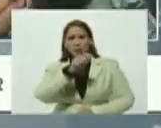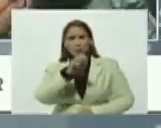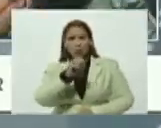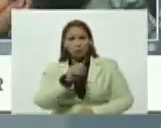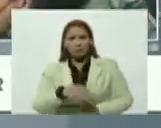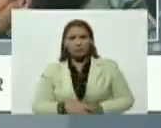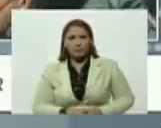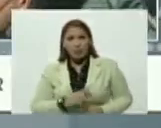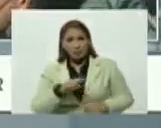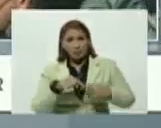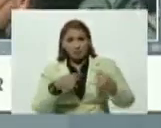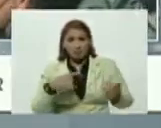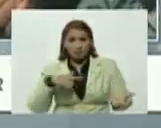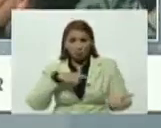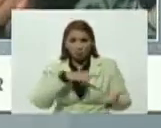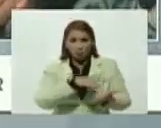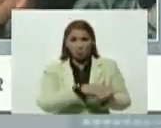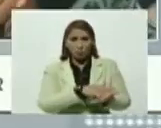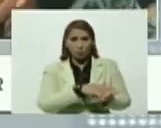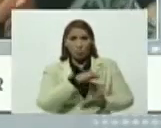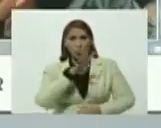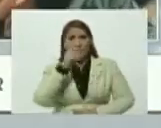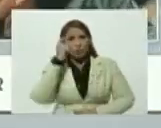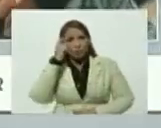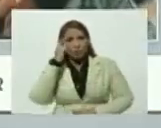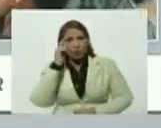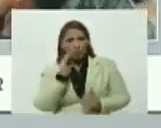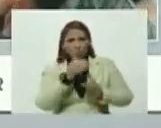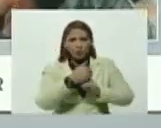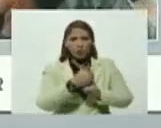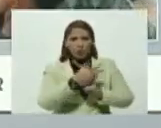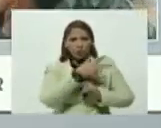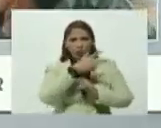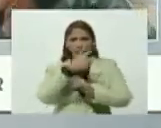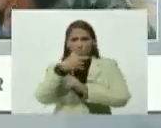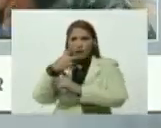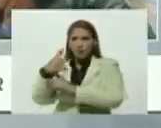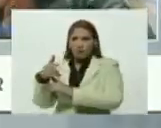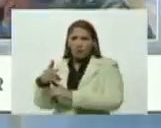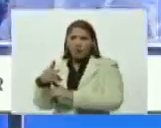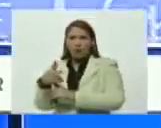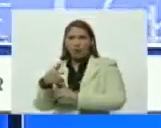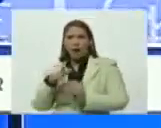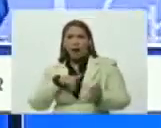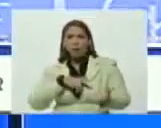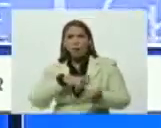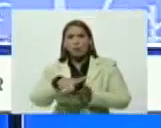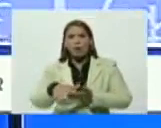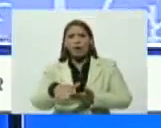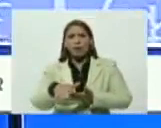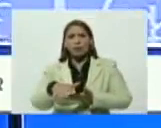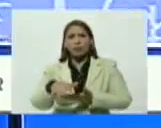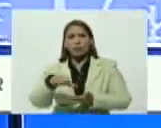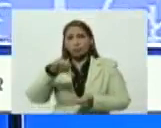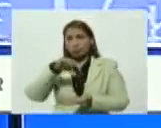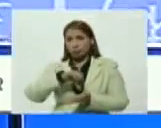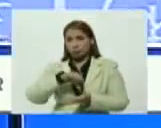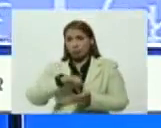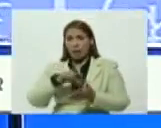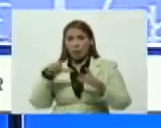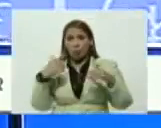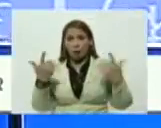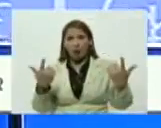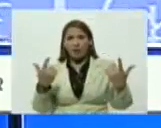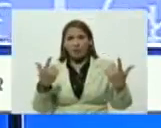Luego regresó a los 4 días escondidito, y las cámaras del aeropuerto de Miquetía lo tomaron, y ahí están las imágenes.